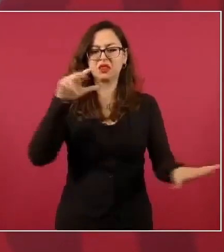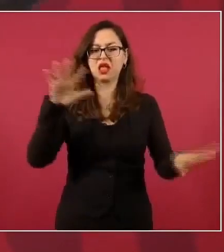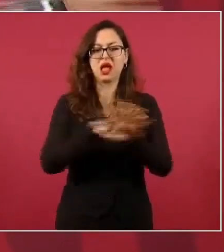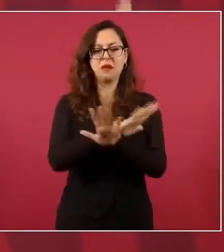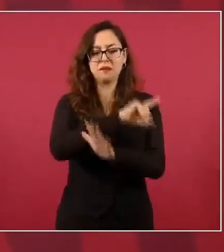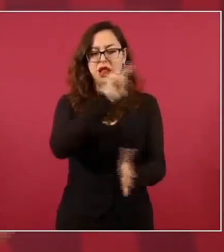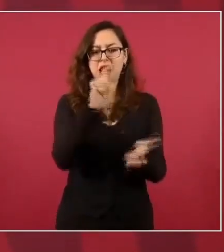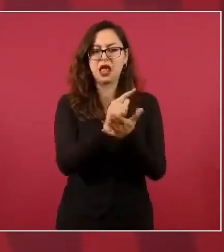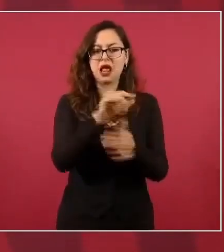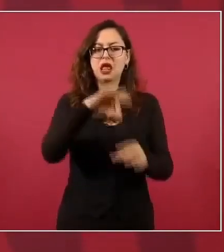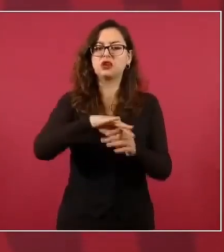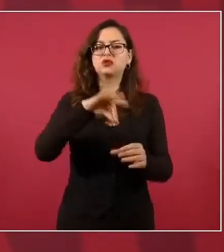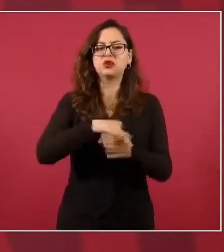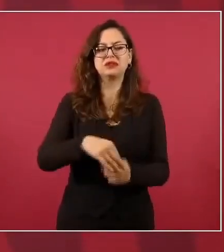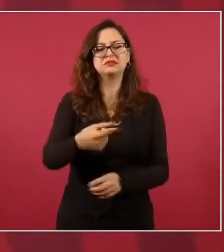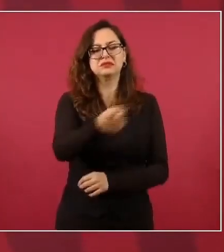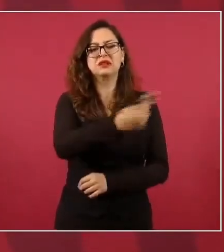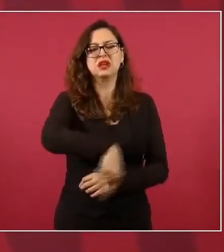¿Y qué hacen?